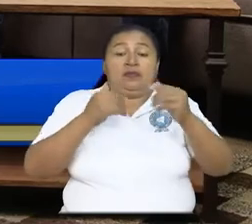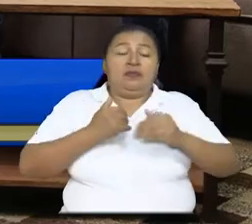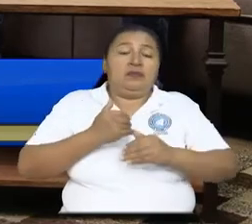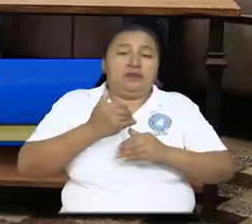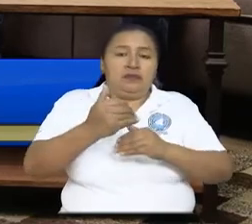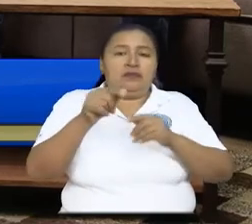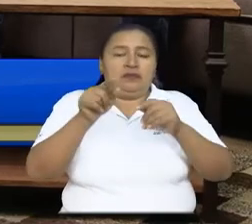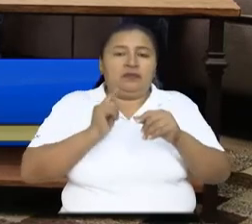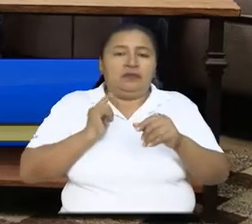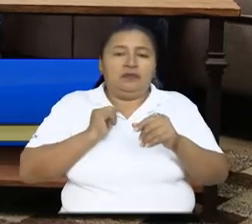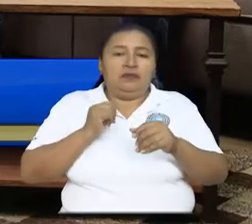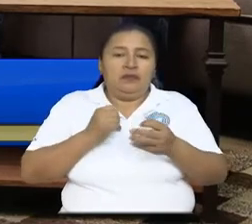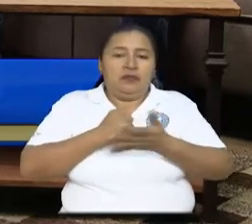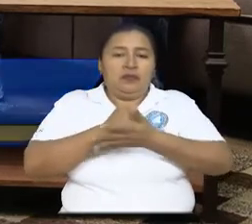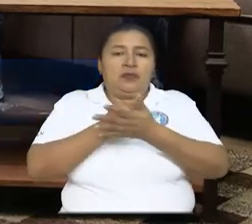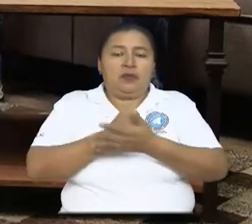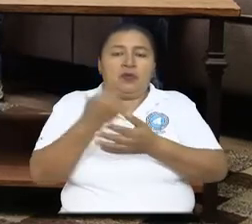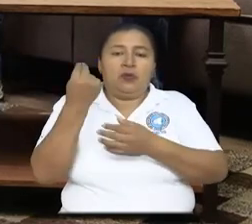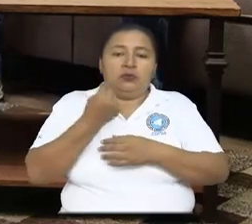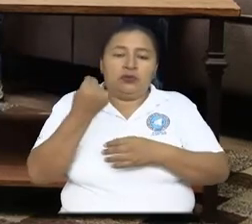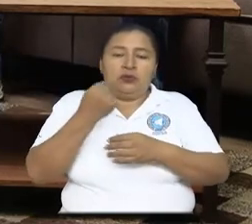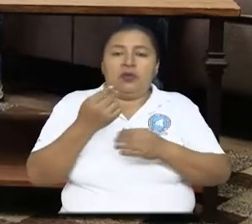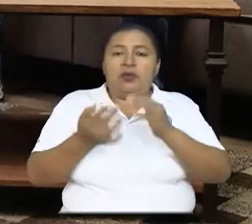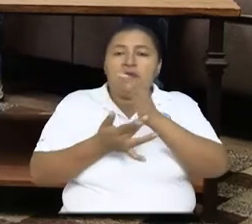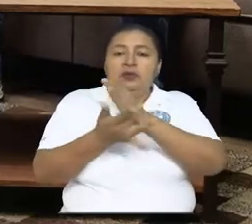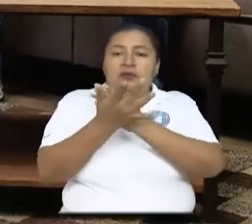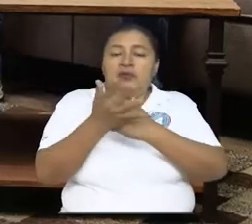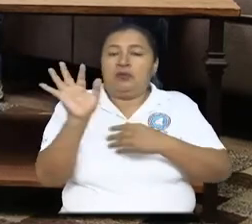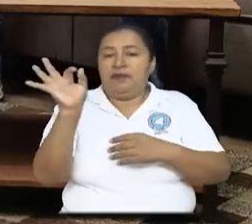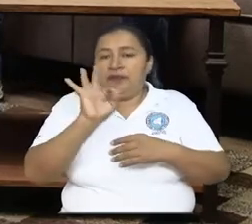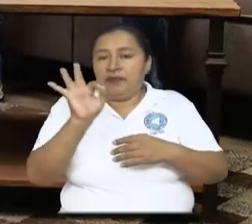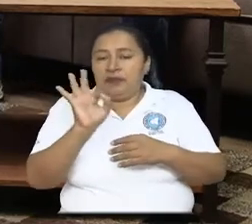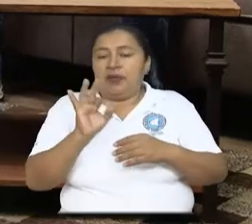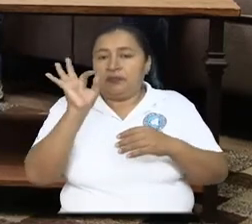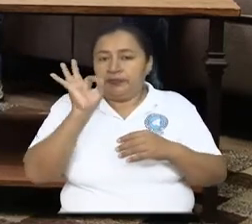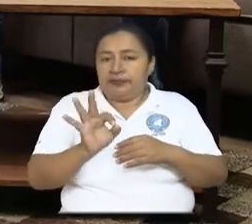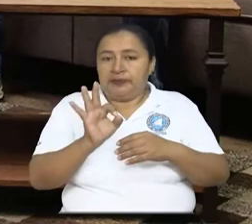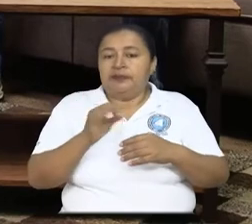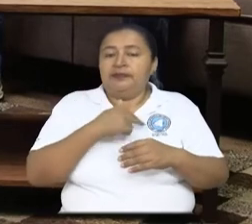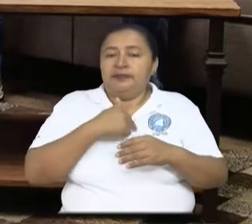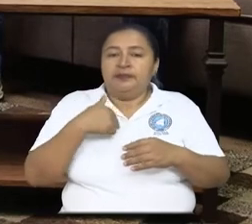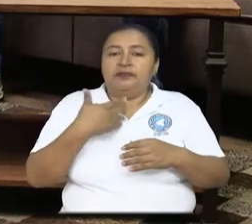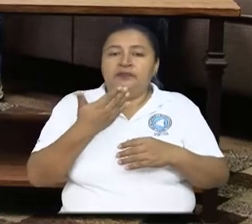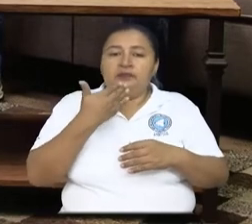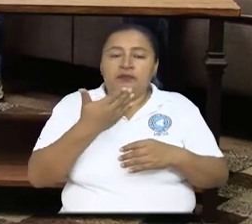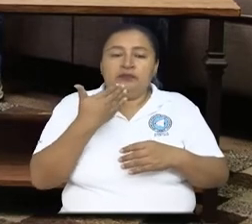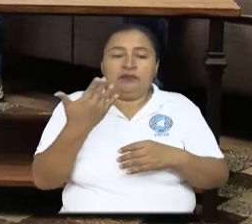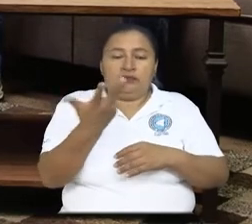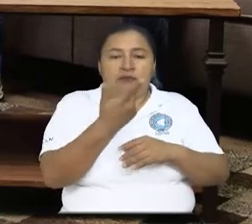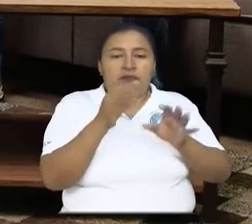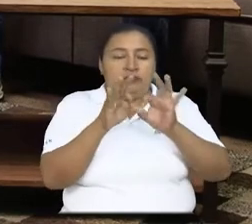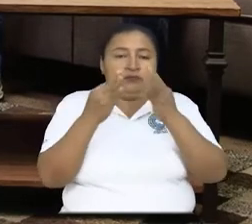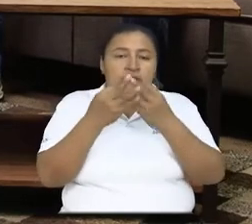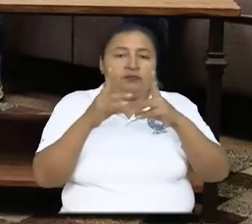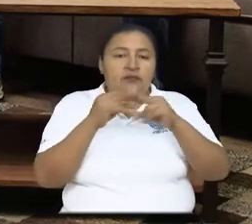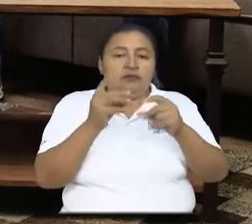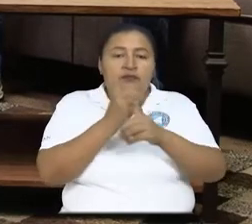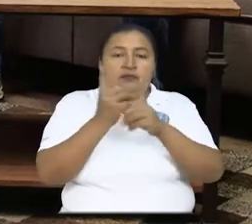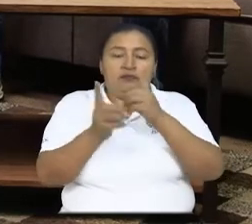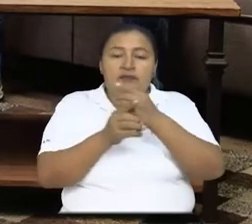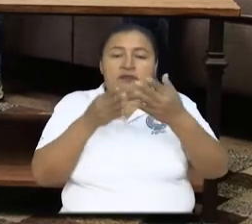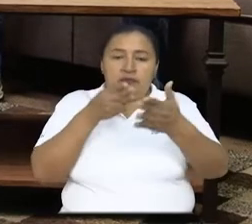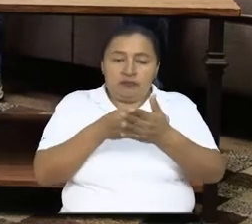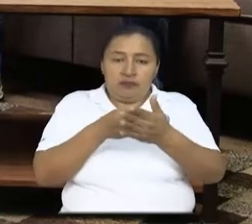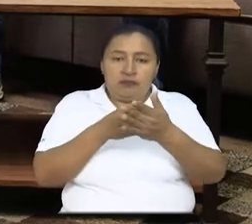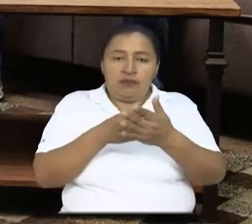y que permiten y utilizando la tecnología de forma correcta no para el bienestar de las familias nicaragua este hacemos una breve pausa